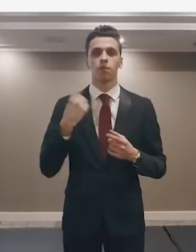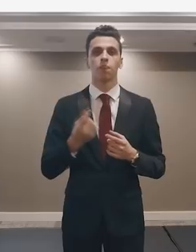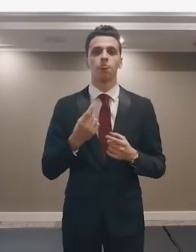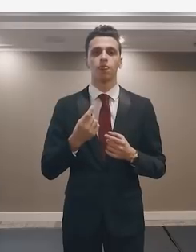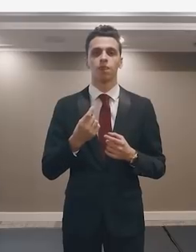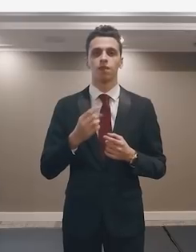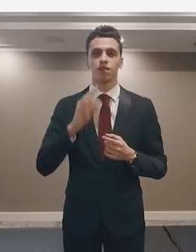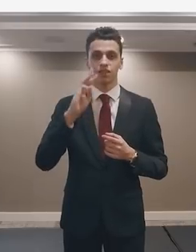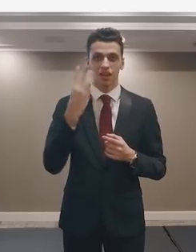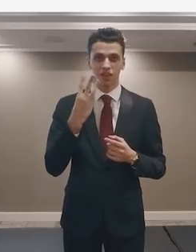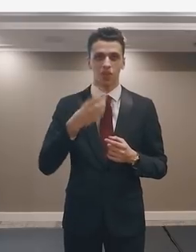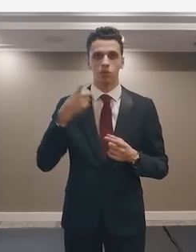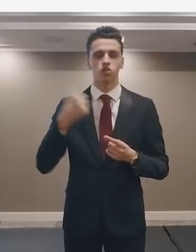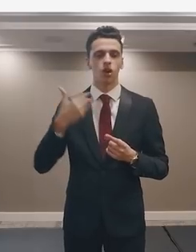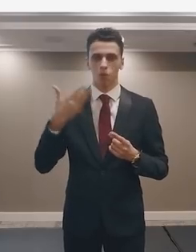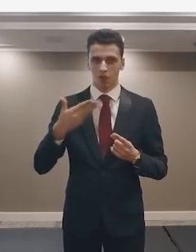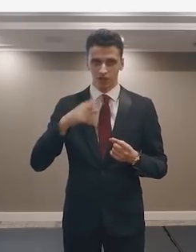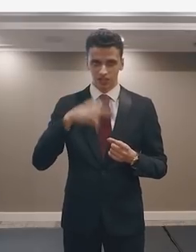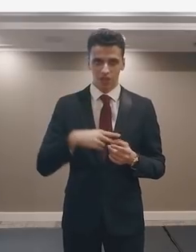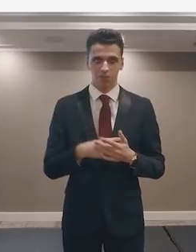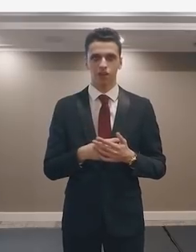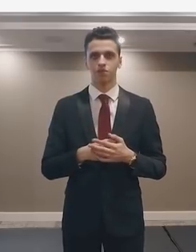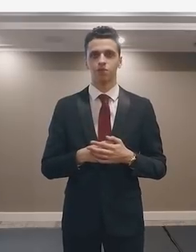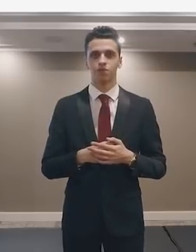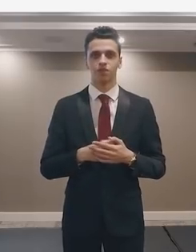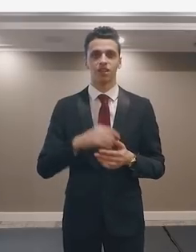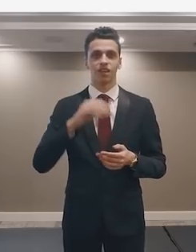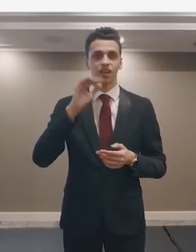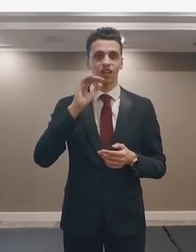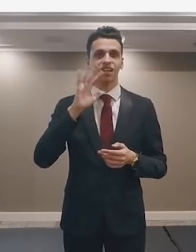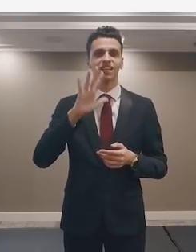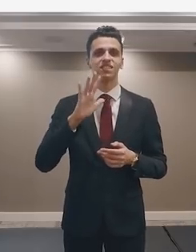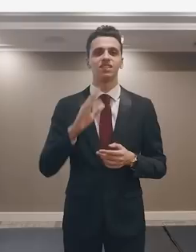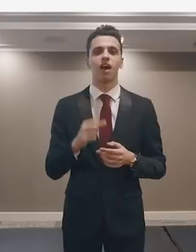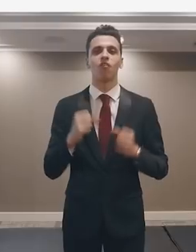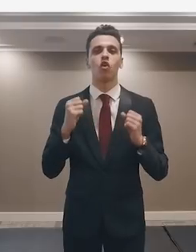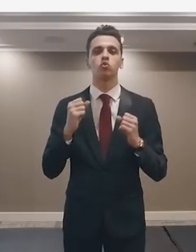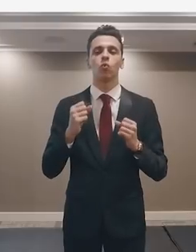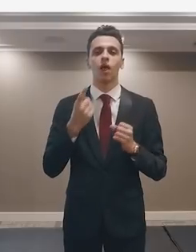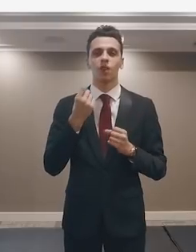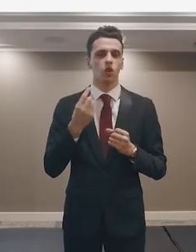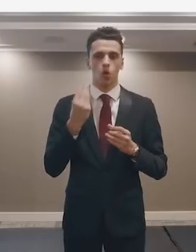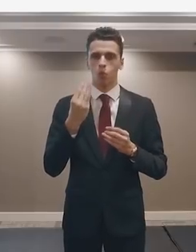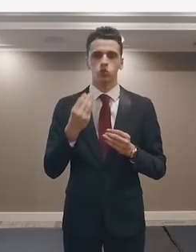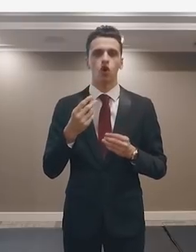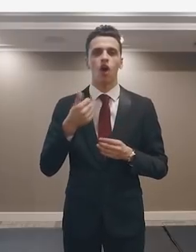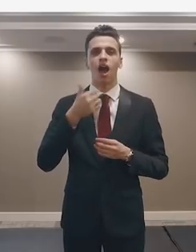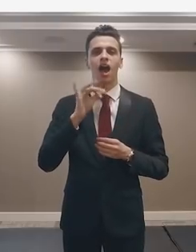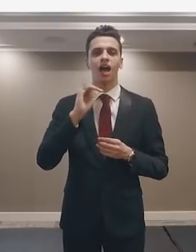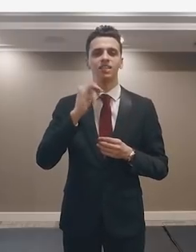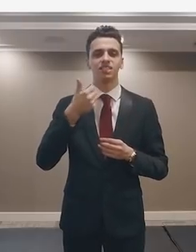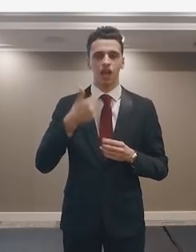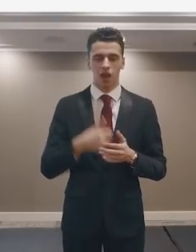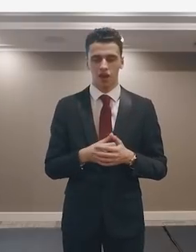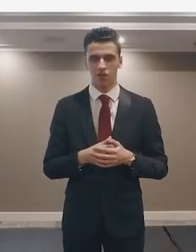richard branson del grupo virgin este del pelo blanco ahora la anmat la quinta fortuna de asia sólo invierte en tecnología y turismo y fran codina